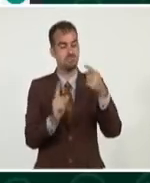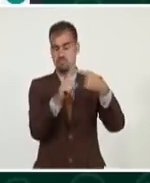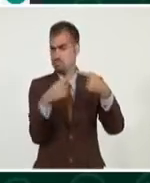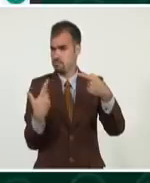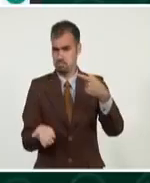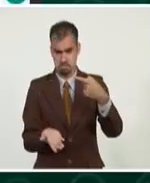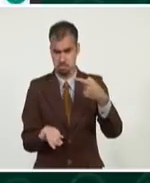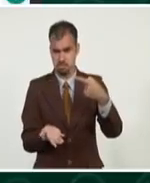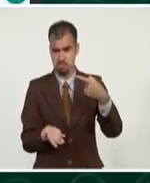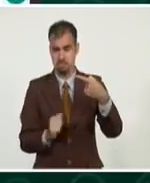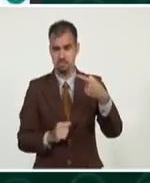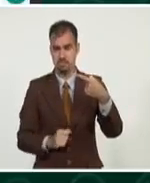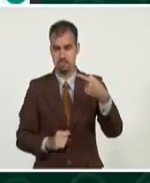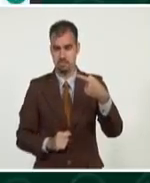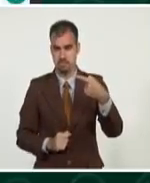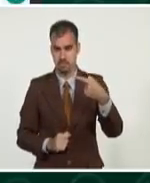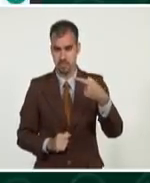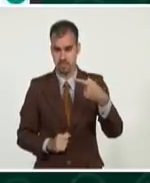ser